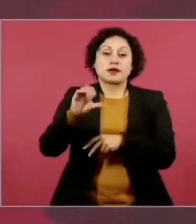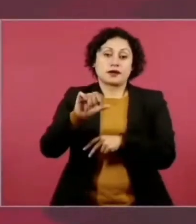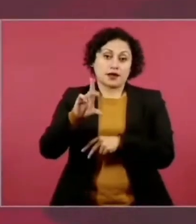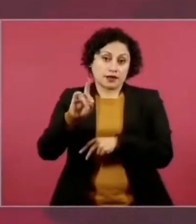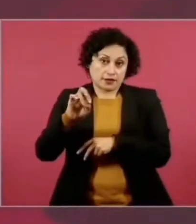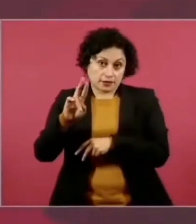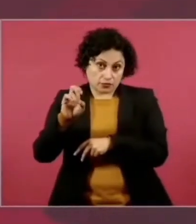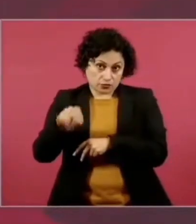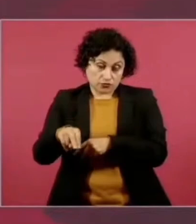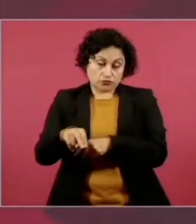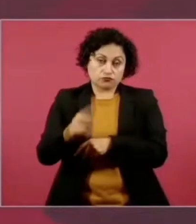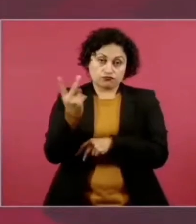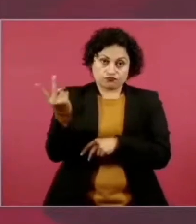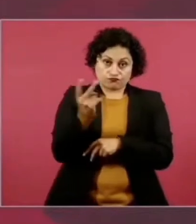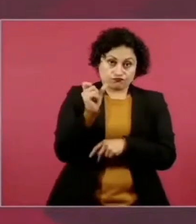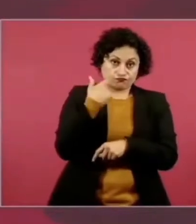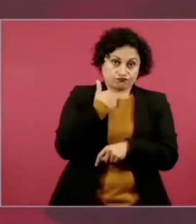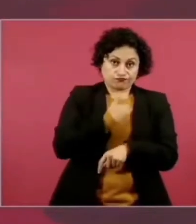en